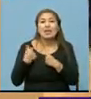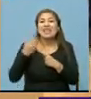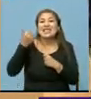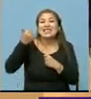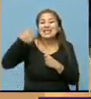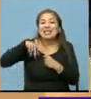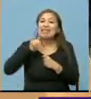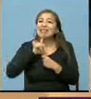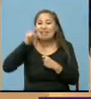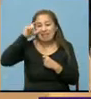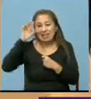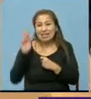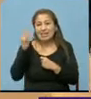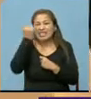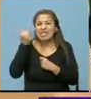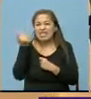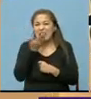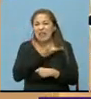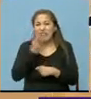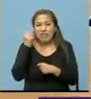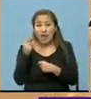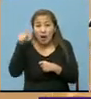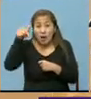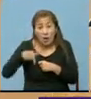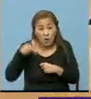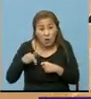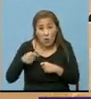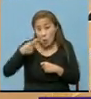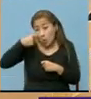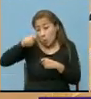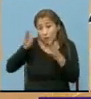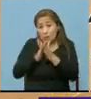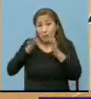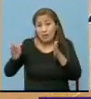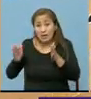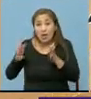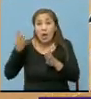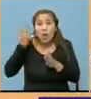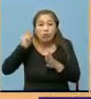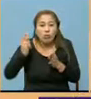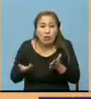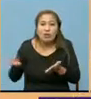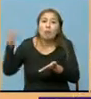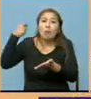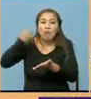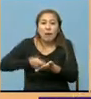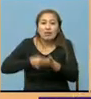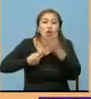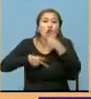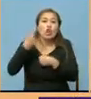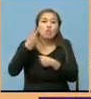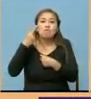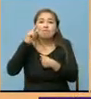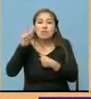cuando te exigían tres meses hoy como en el última etapa exigieron cuatro meses y hay entre dos mil 500